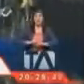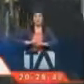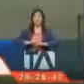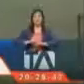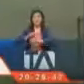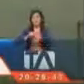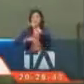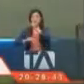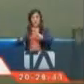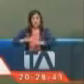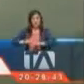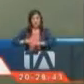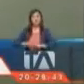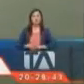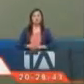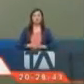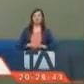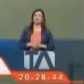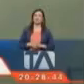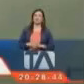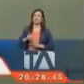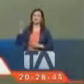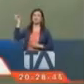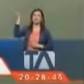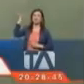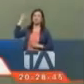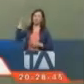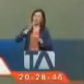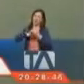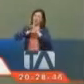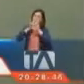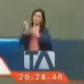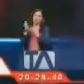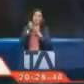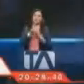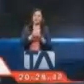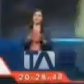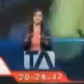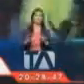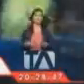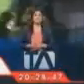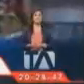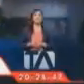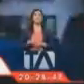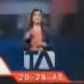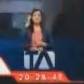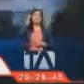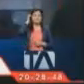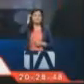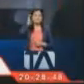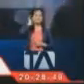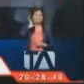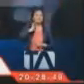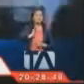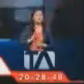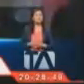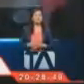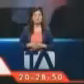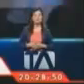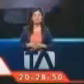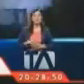encontrar probablemente el tema de la luz nos hubiera ayudado muchísimo más hubiéramos tenido mucho más horas para poder hacer un trabajo